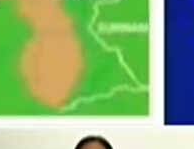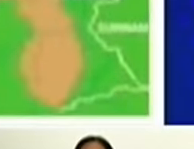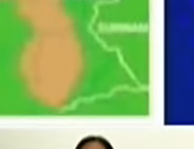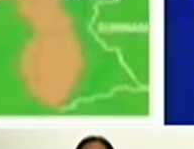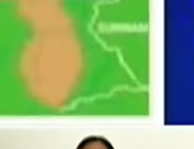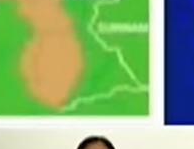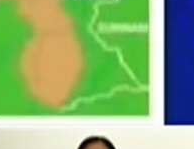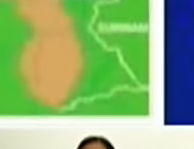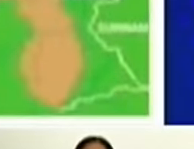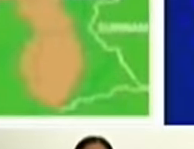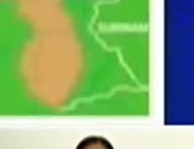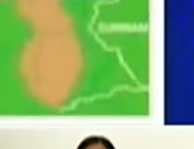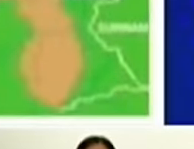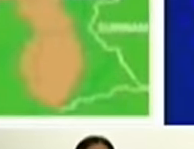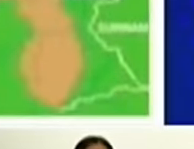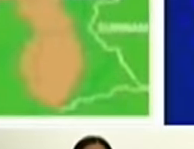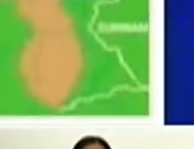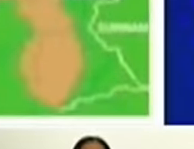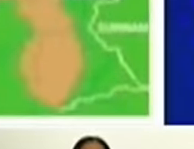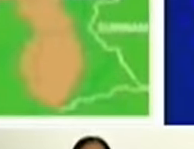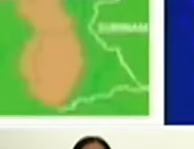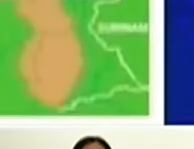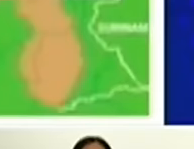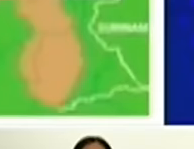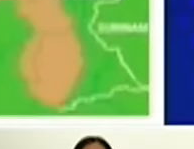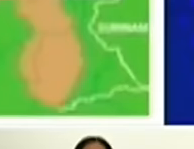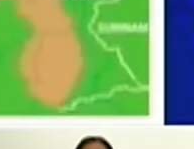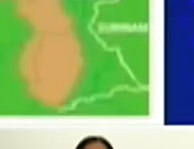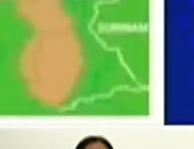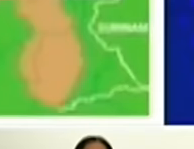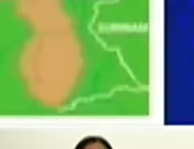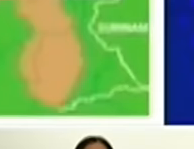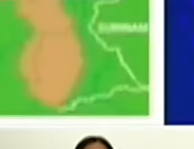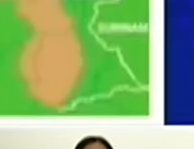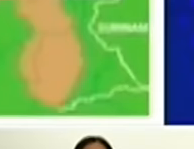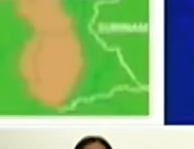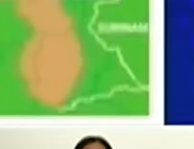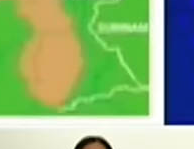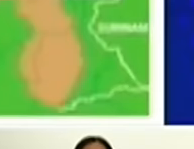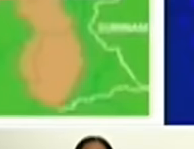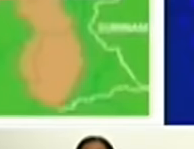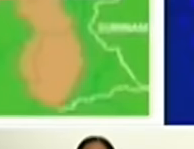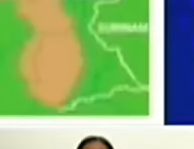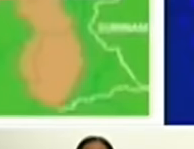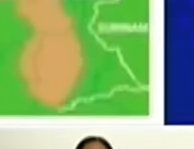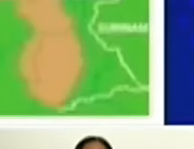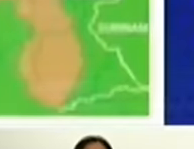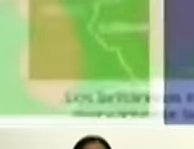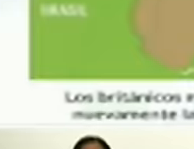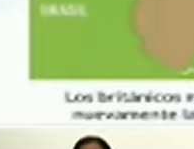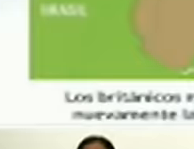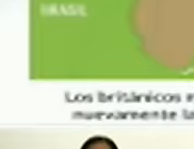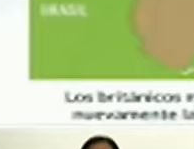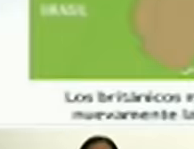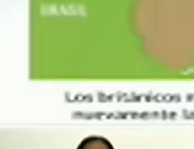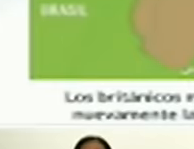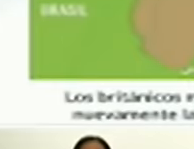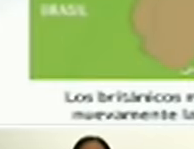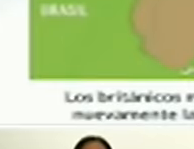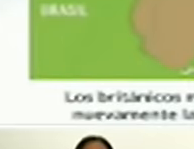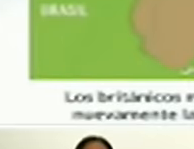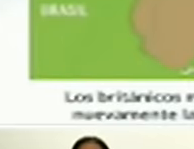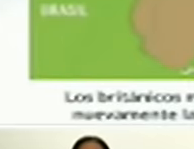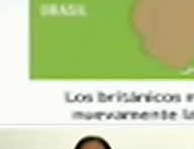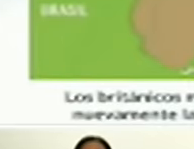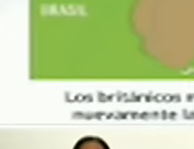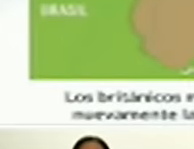absolutamente írrito publicar en Londres un mapa. Y ya con la publicación del mapa dicen, esa tierra que está dibujada a